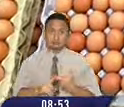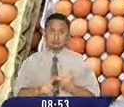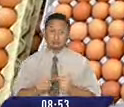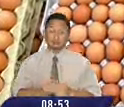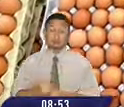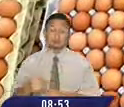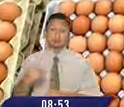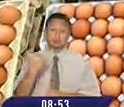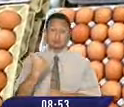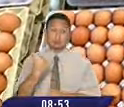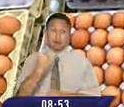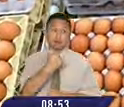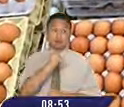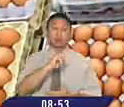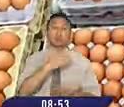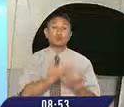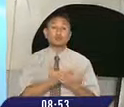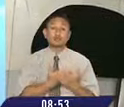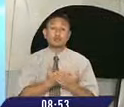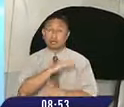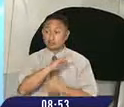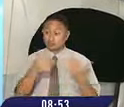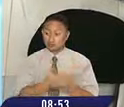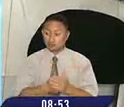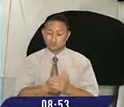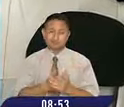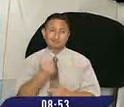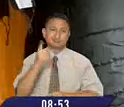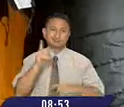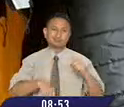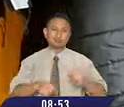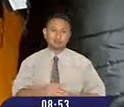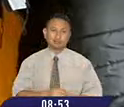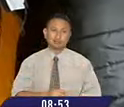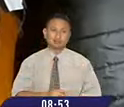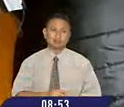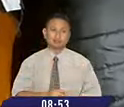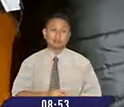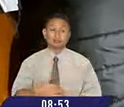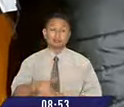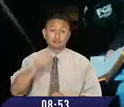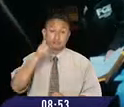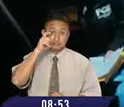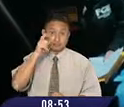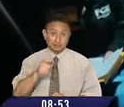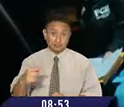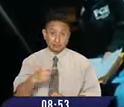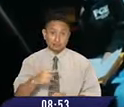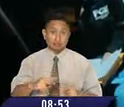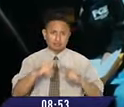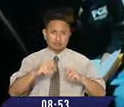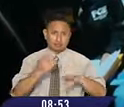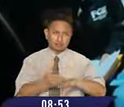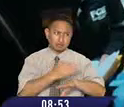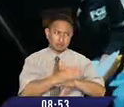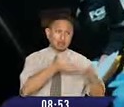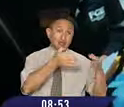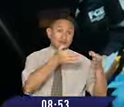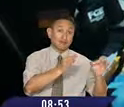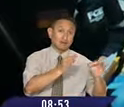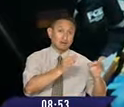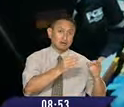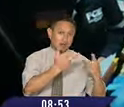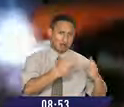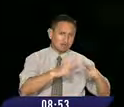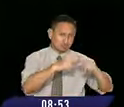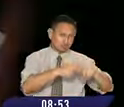pudieron justificar la procedencia de todo lo incautado. Según Fiscalía, se los investigaba desde febrero de este año.